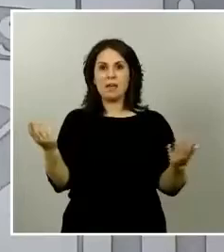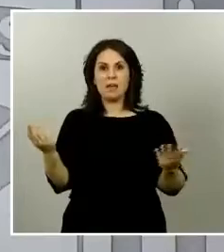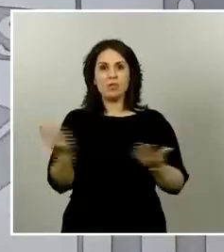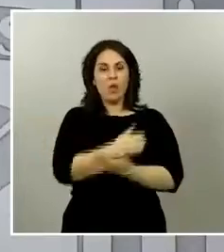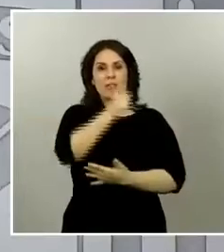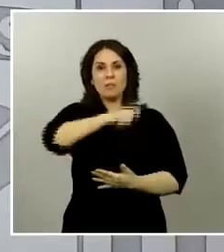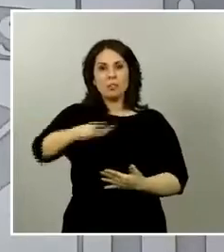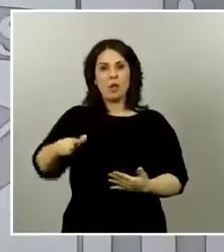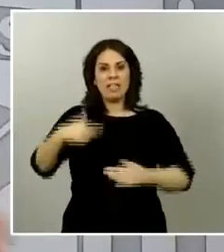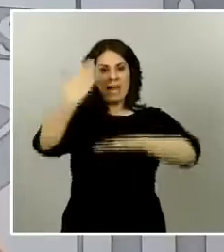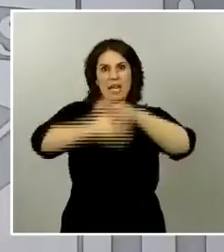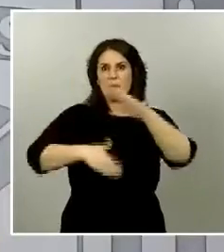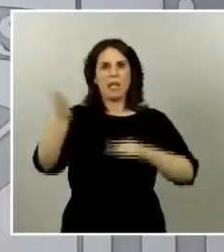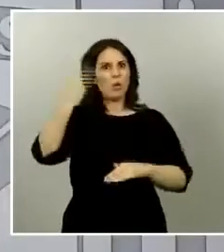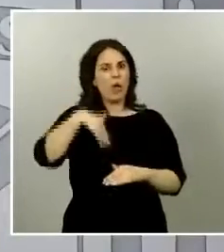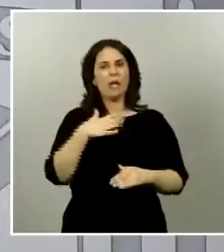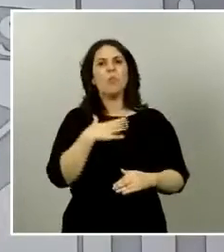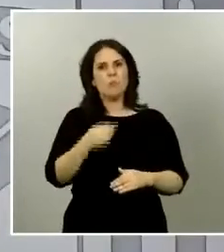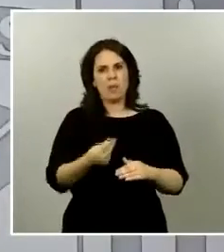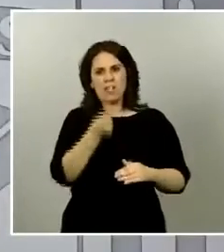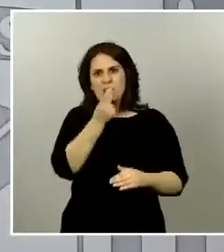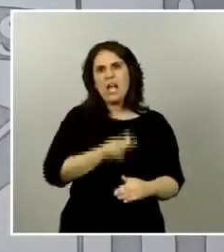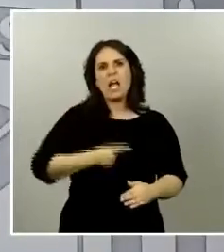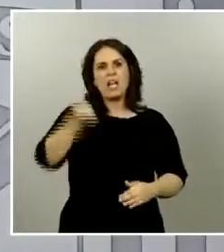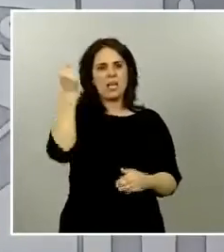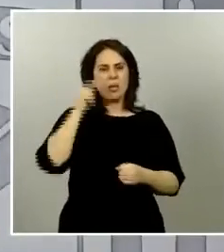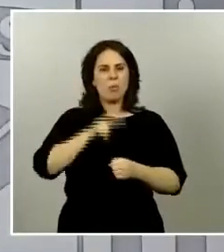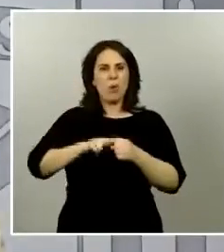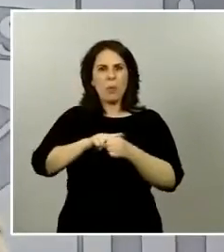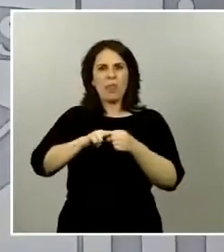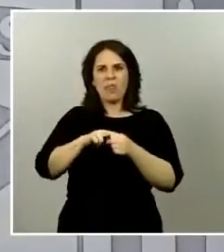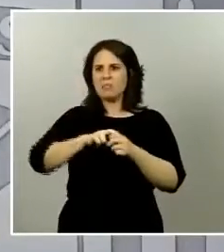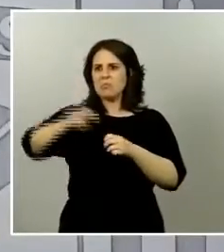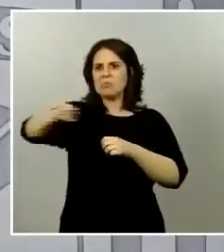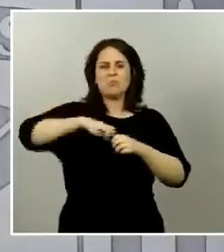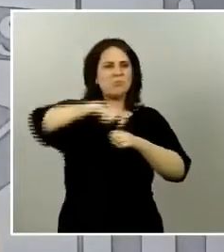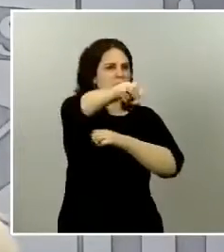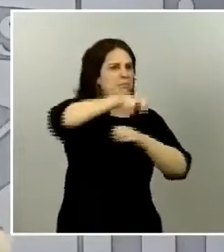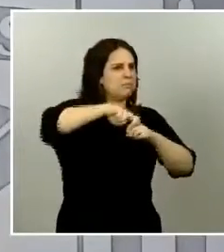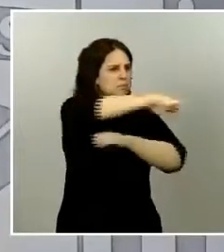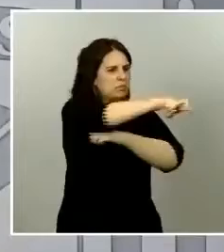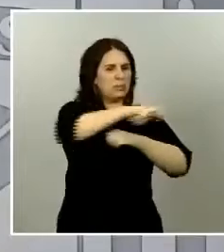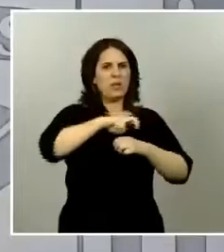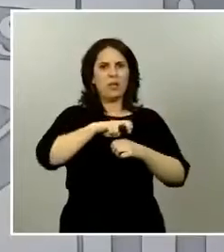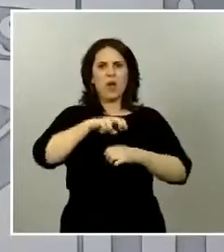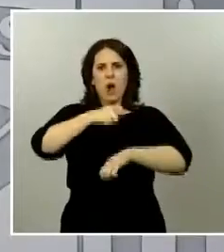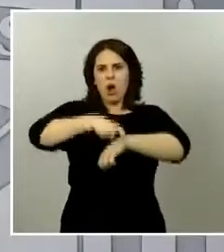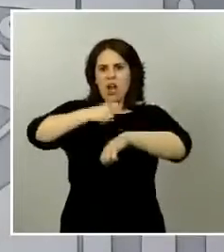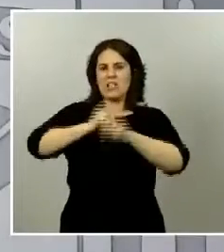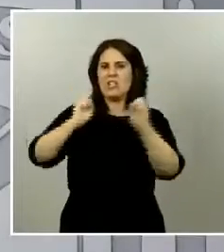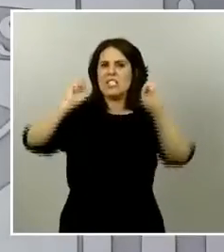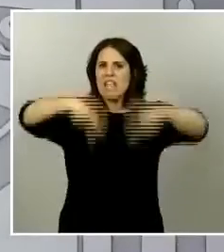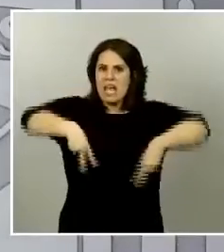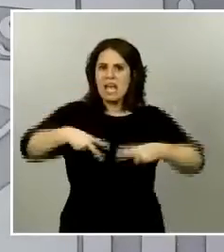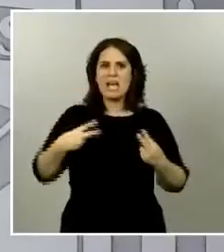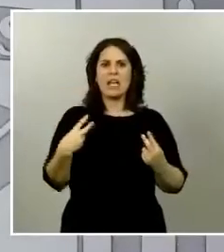país ningún instrumento que permitiera que las personas no se movieran entre provincias, que se respetaran los